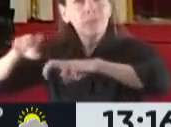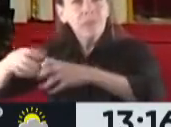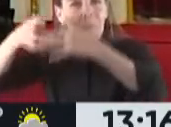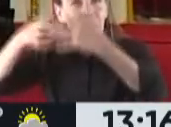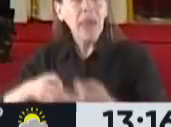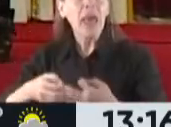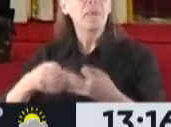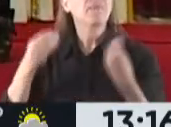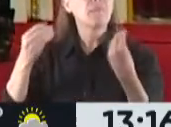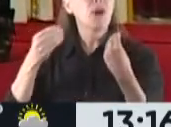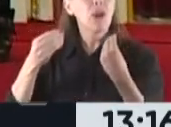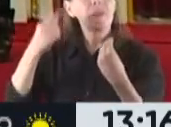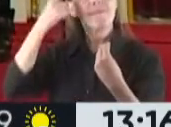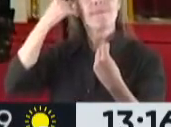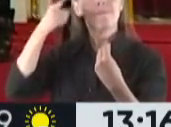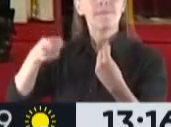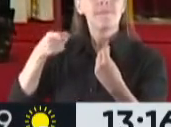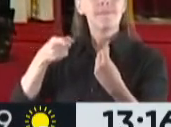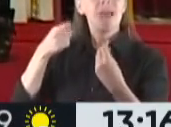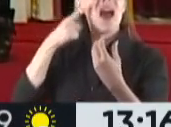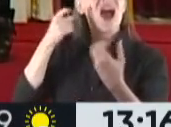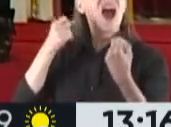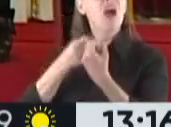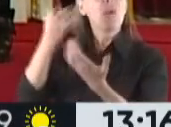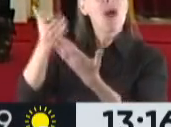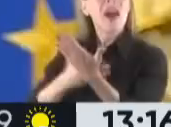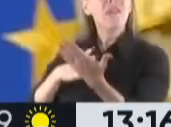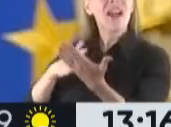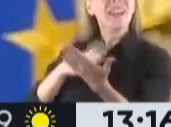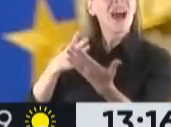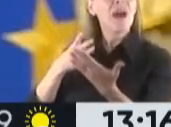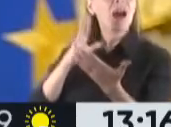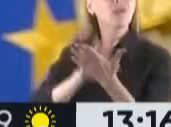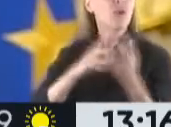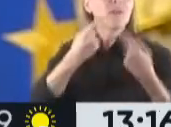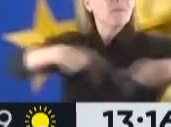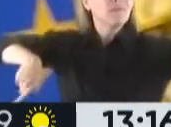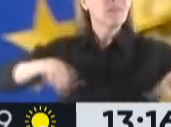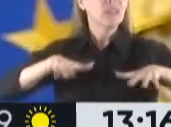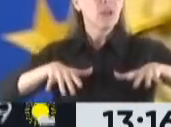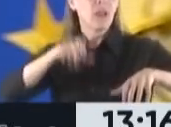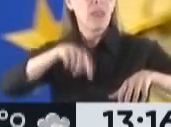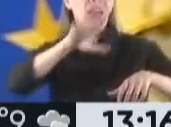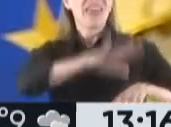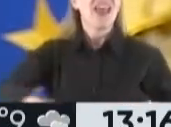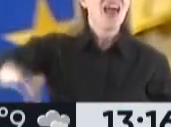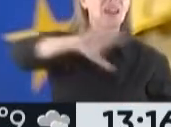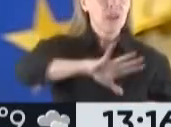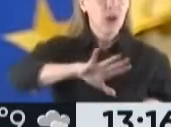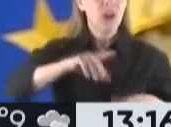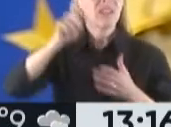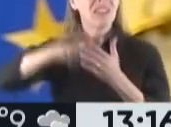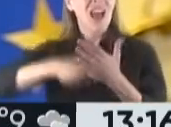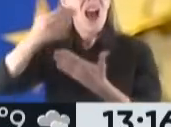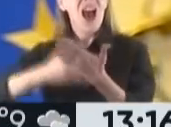acabadamente los intereses de la región. Estoy hablando del acuerdo Mercosur-Unión